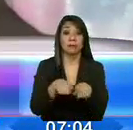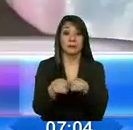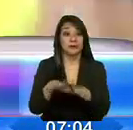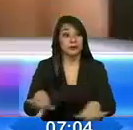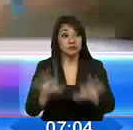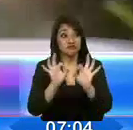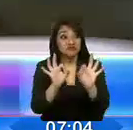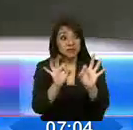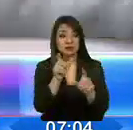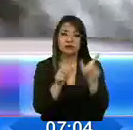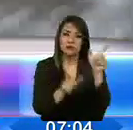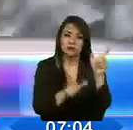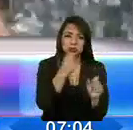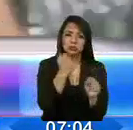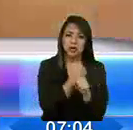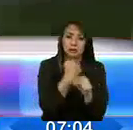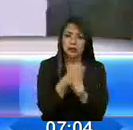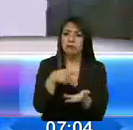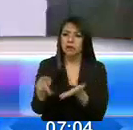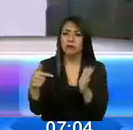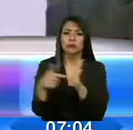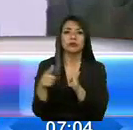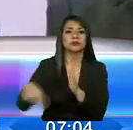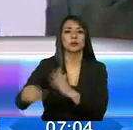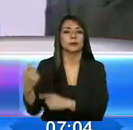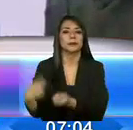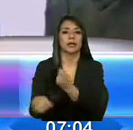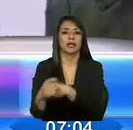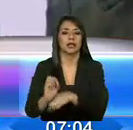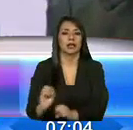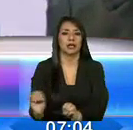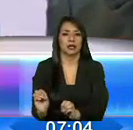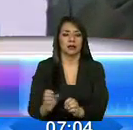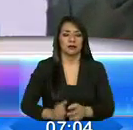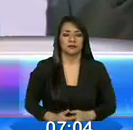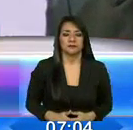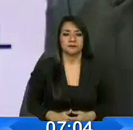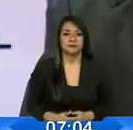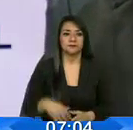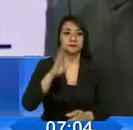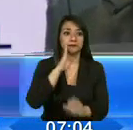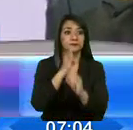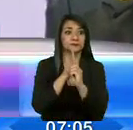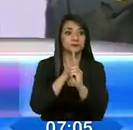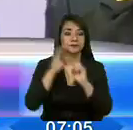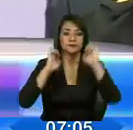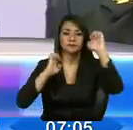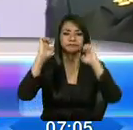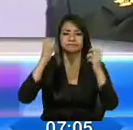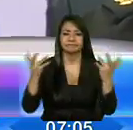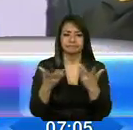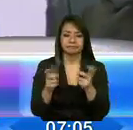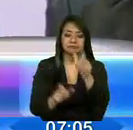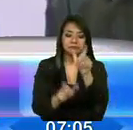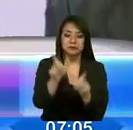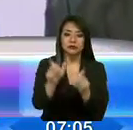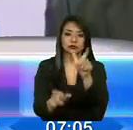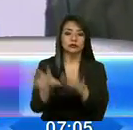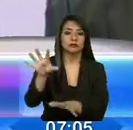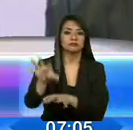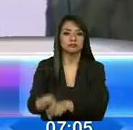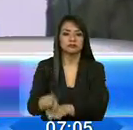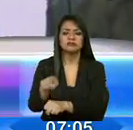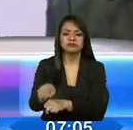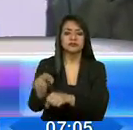con quienes trabajan respetando la ley. Este operativo tiene como objetivo estratégico capturar a individuos que